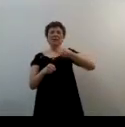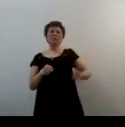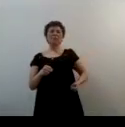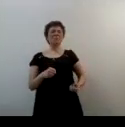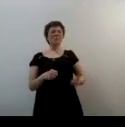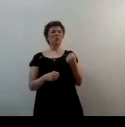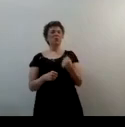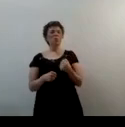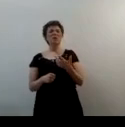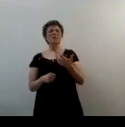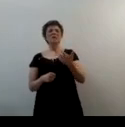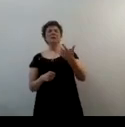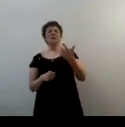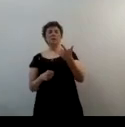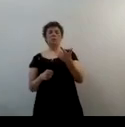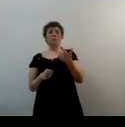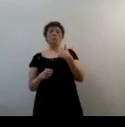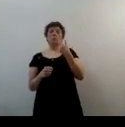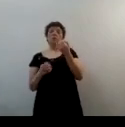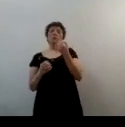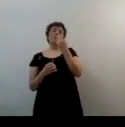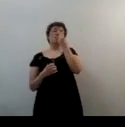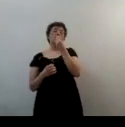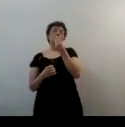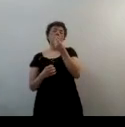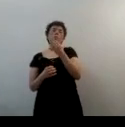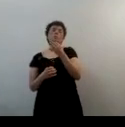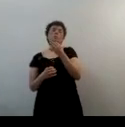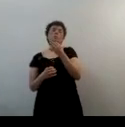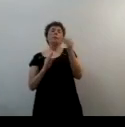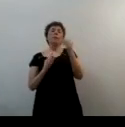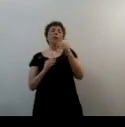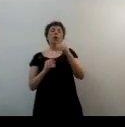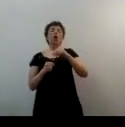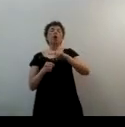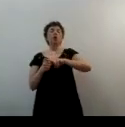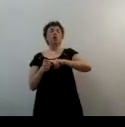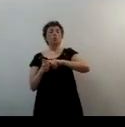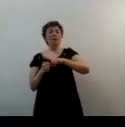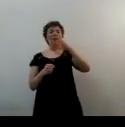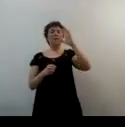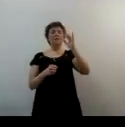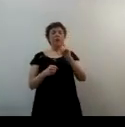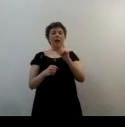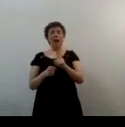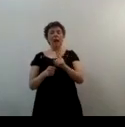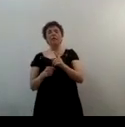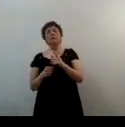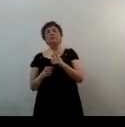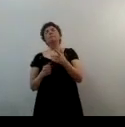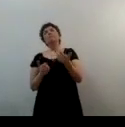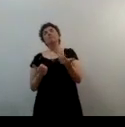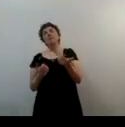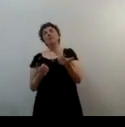que incorporar hoja porque justo pepino y tomate son hortalizas, tienen fibra, pero no tienen muchísima. A eso me refería.